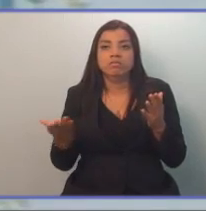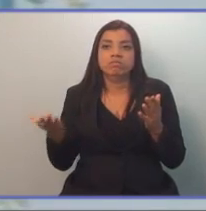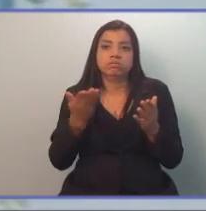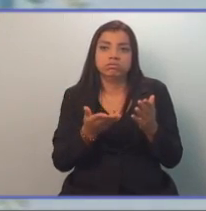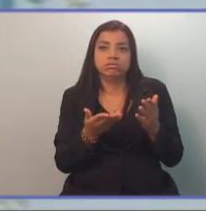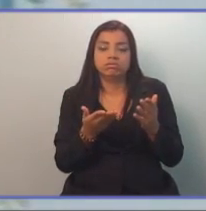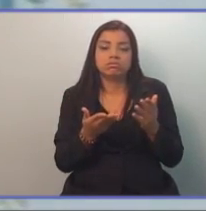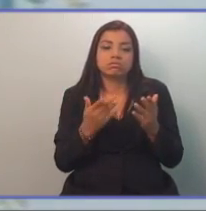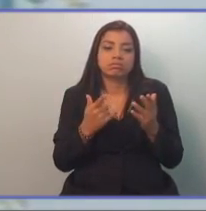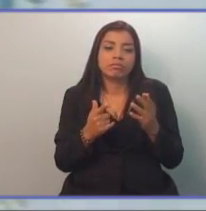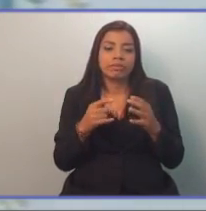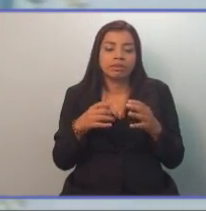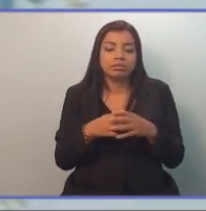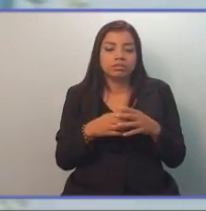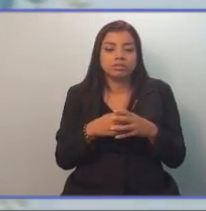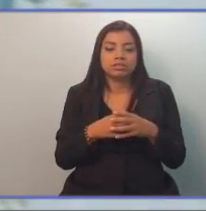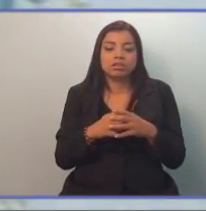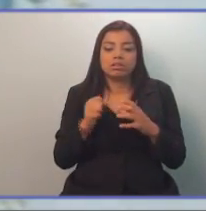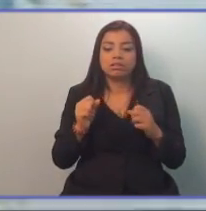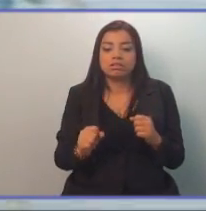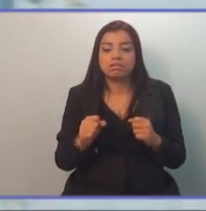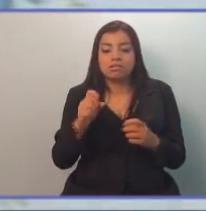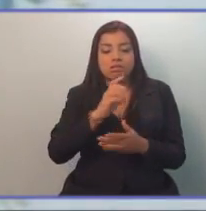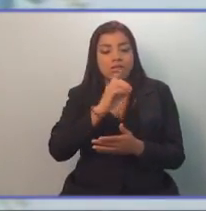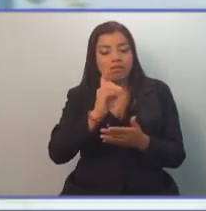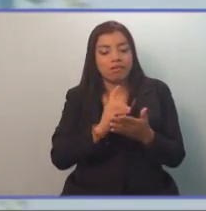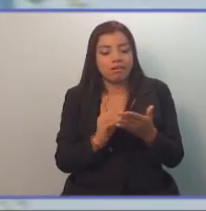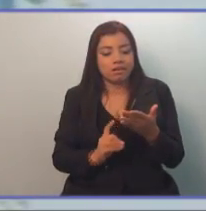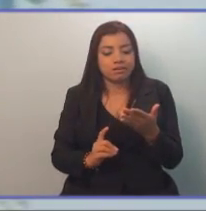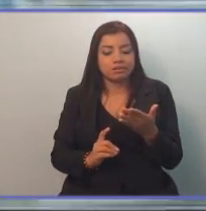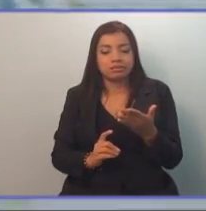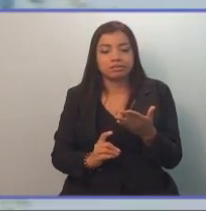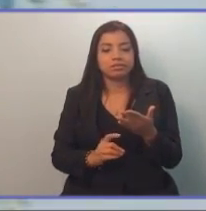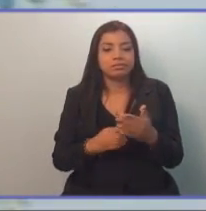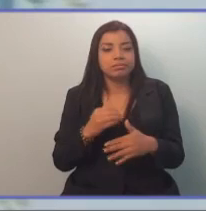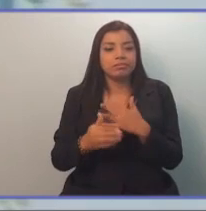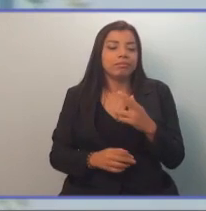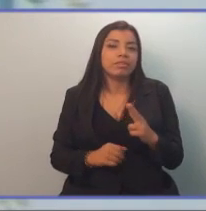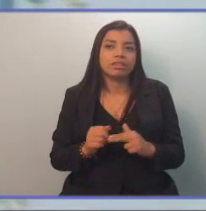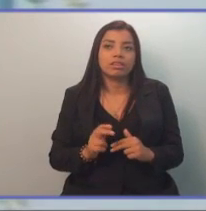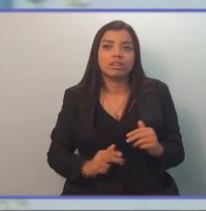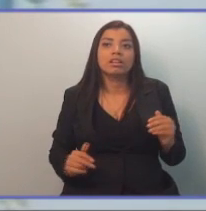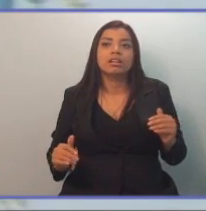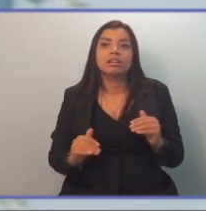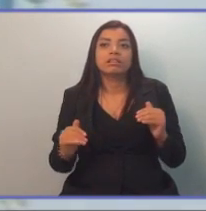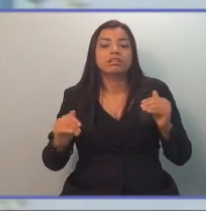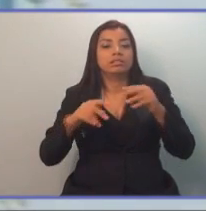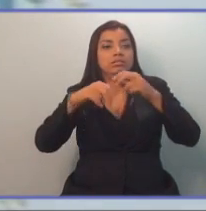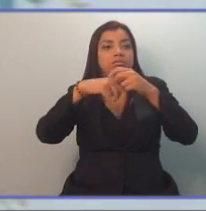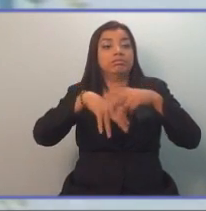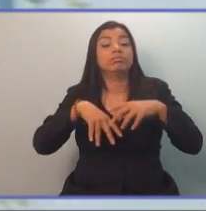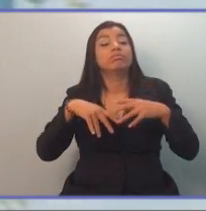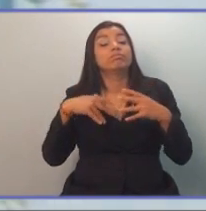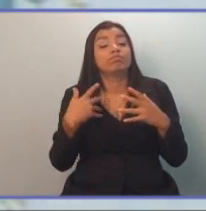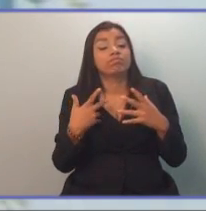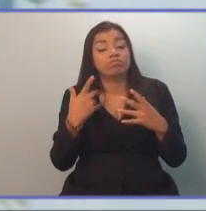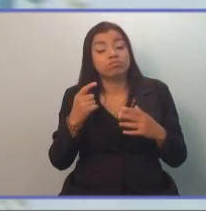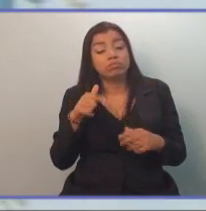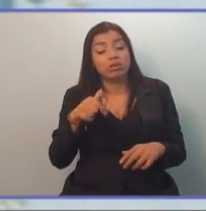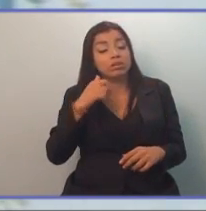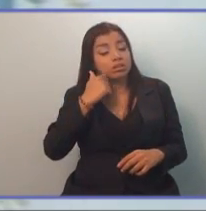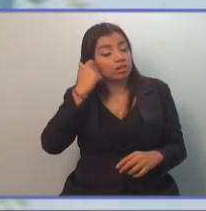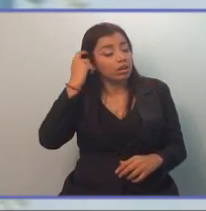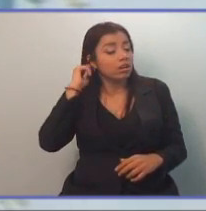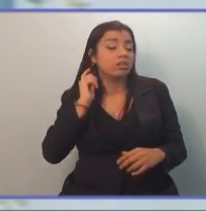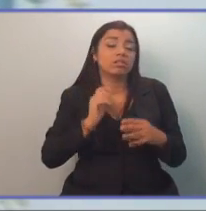ha sido superado incluso con el diseño arquitectónico de los mismos, porque actualmente los jueces están